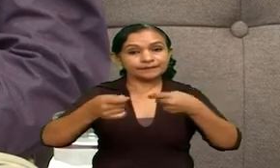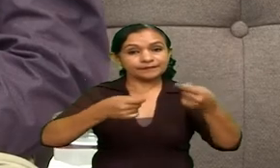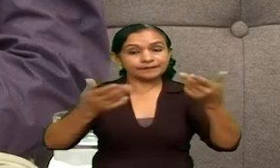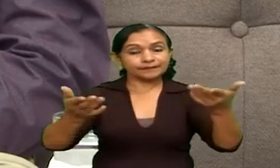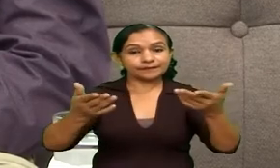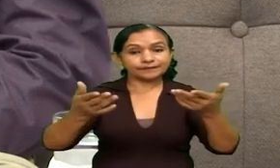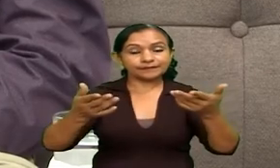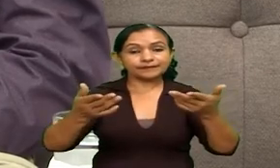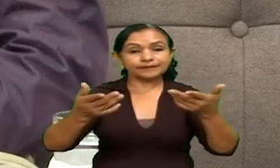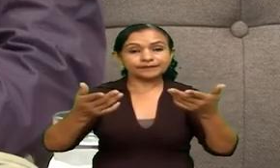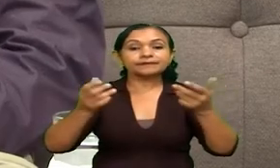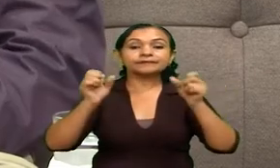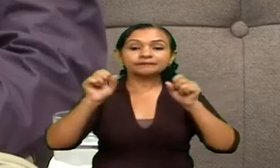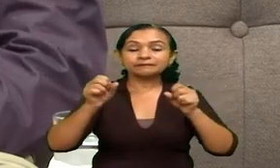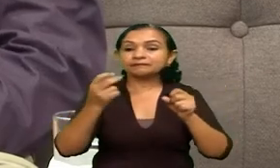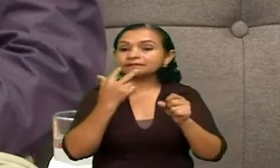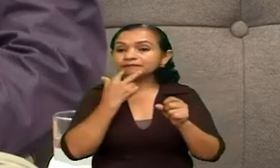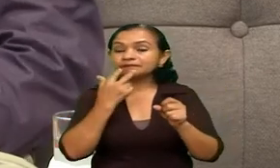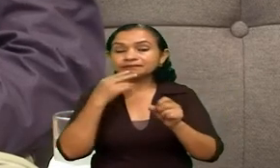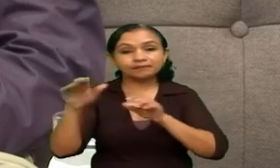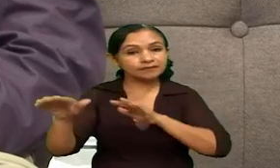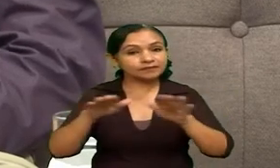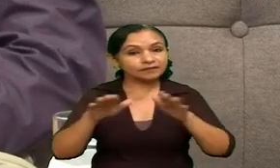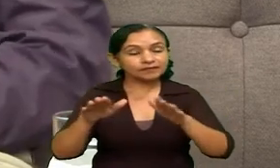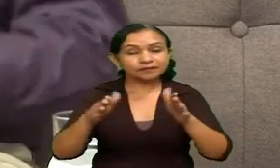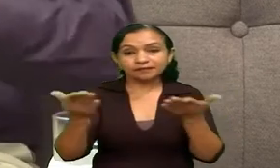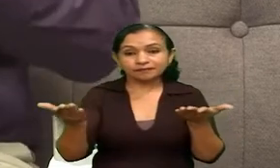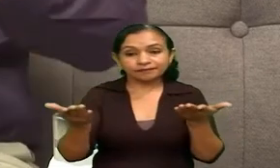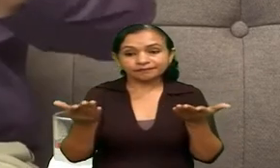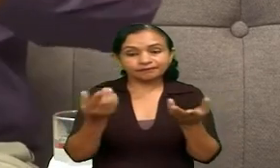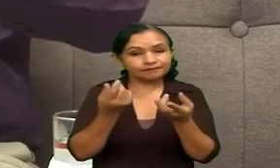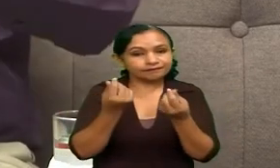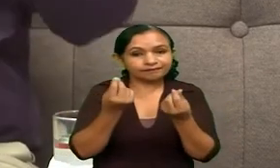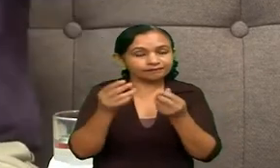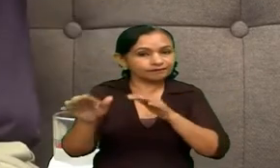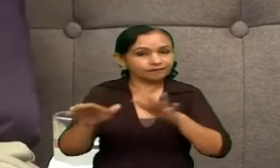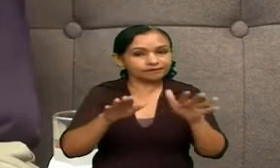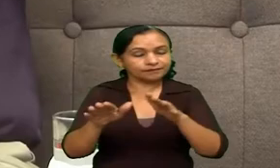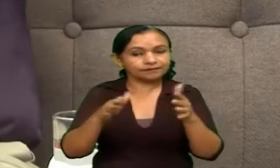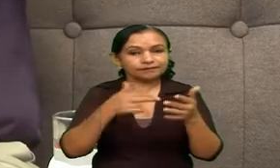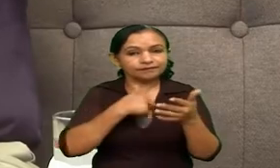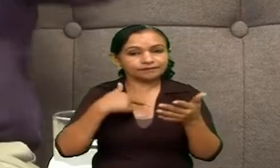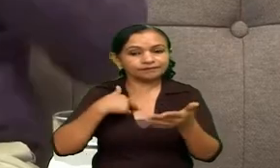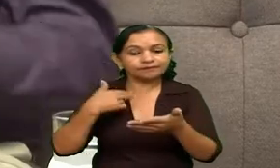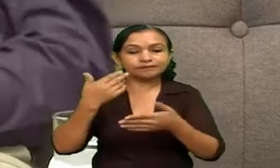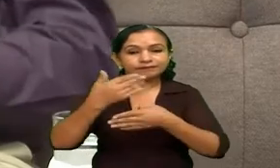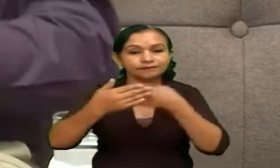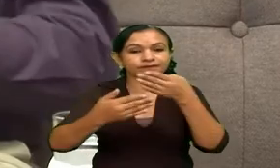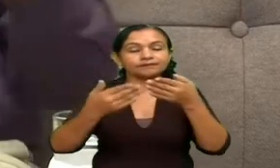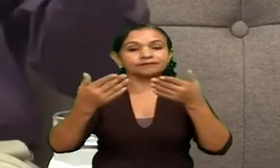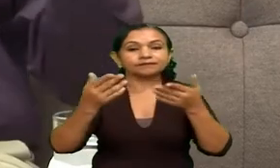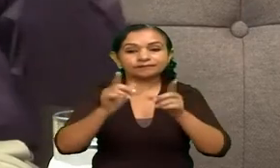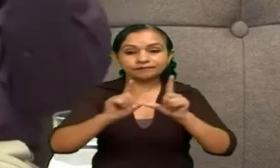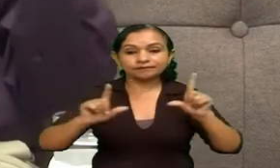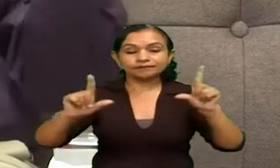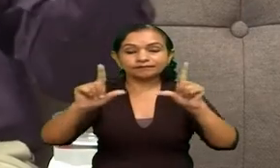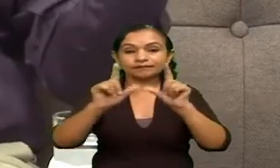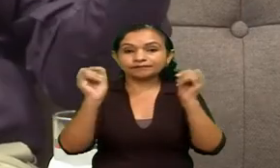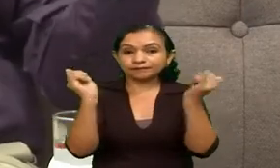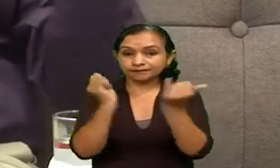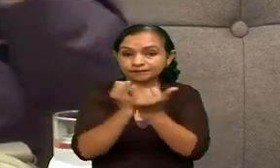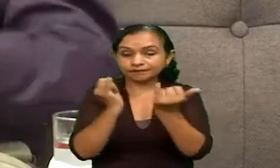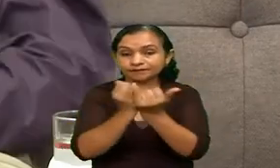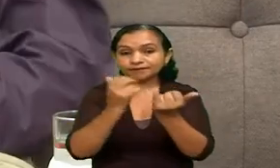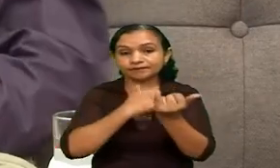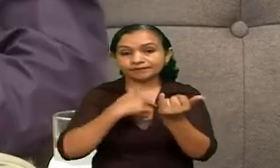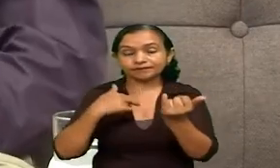de rentabilidad, no lo hacen ni lo van a hacer porque no les resulta hacer una inversión a esos lugares. Es eso, igual como lo que ha